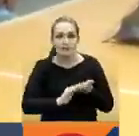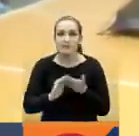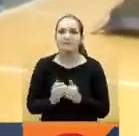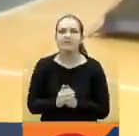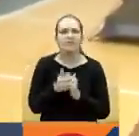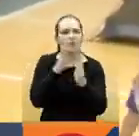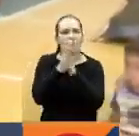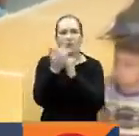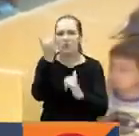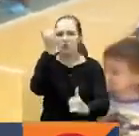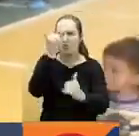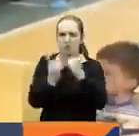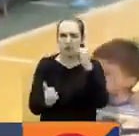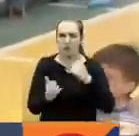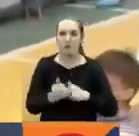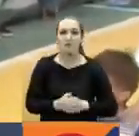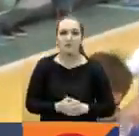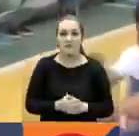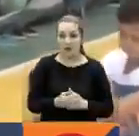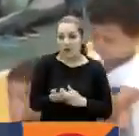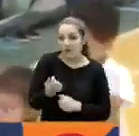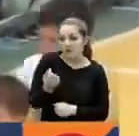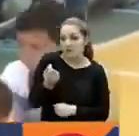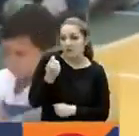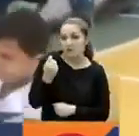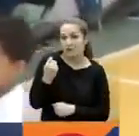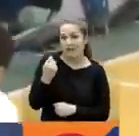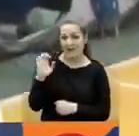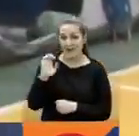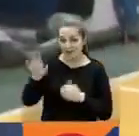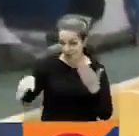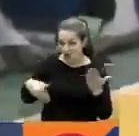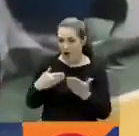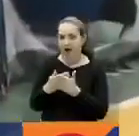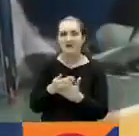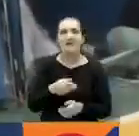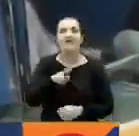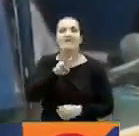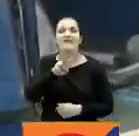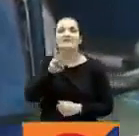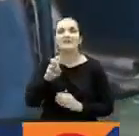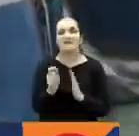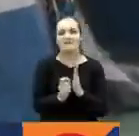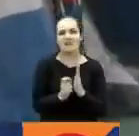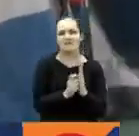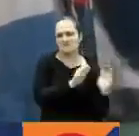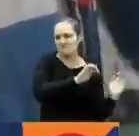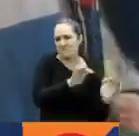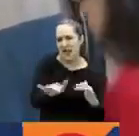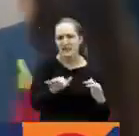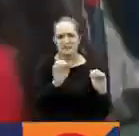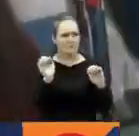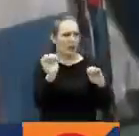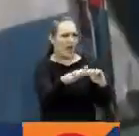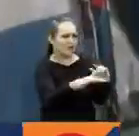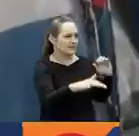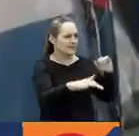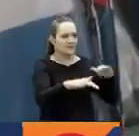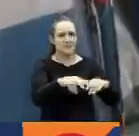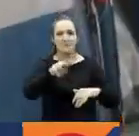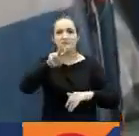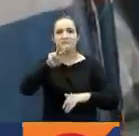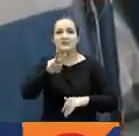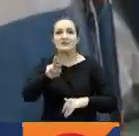para finalizar en lo corrido de este año se han presentado 17 desplazamientos masivos y ha dejado más de 5000 personas desplazadas